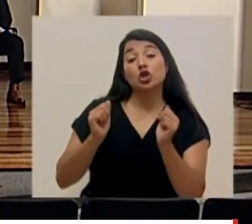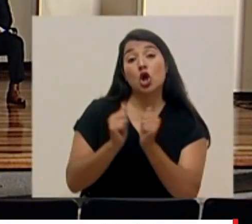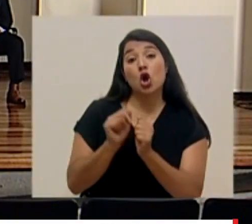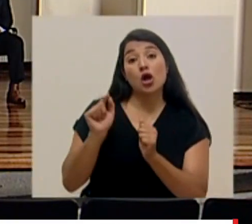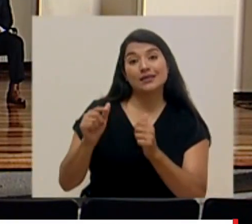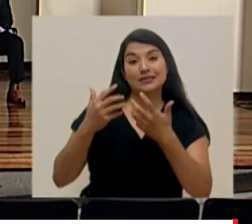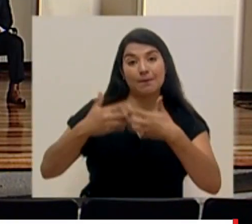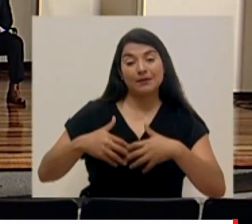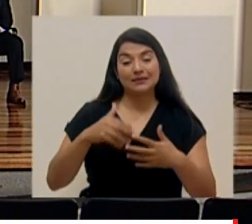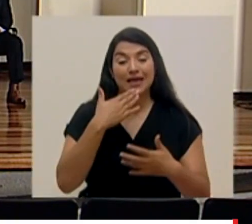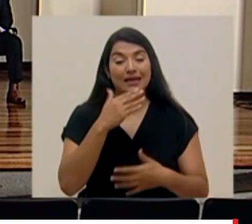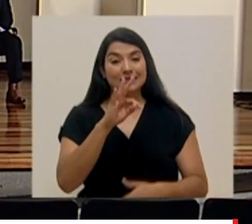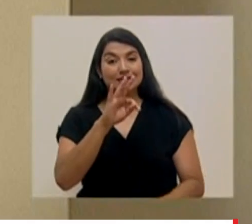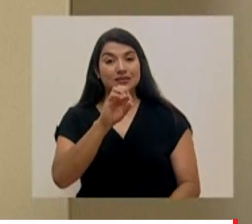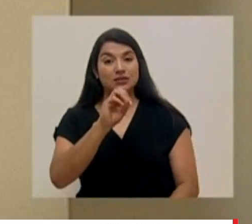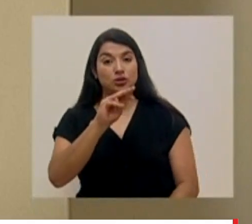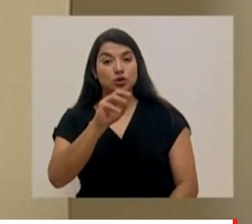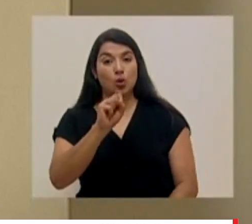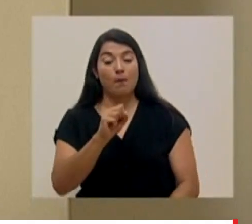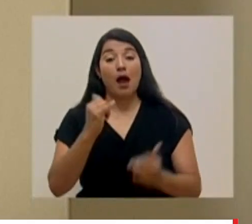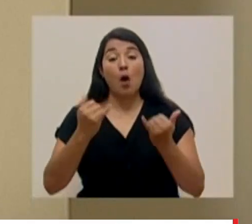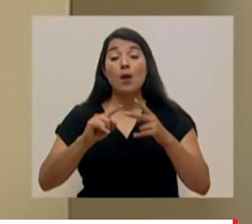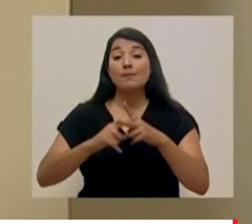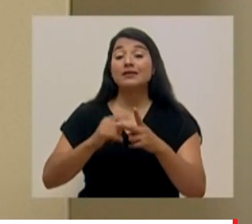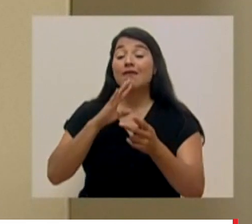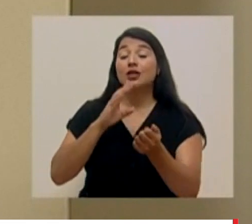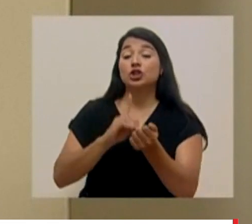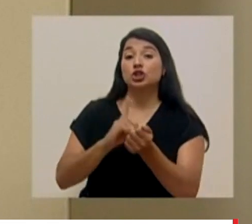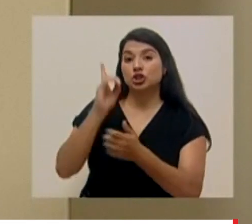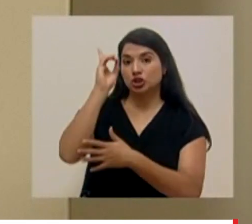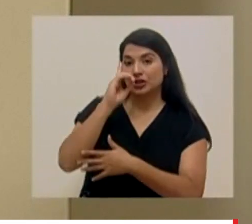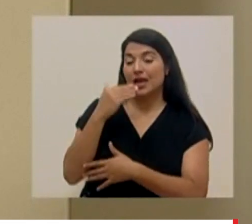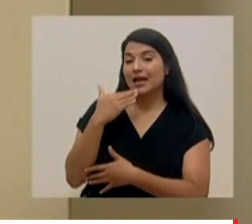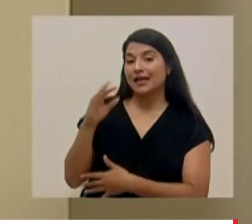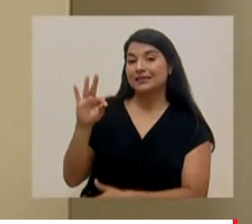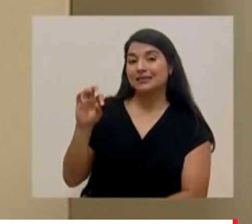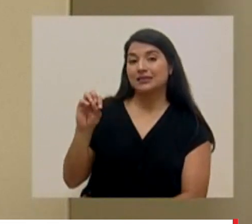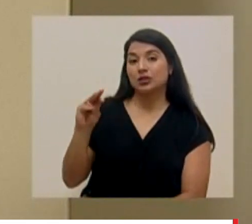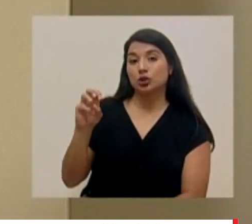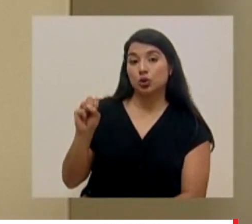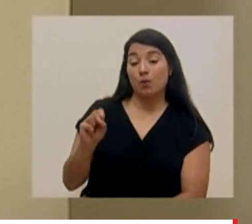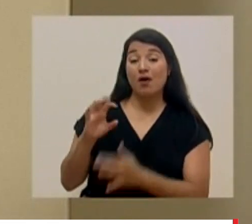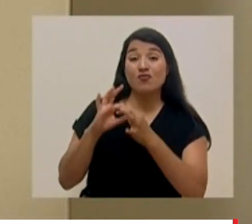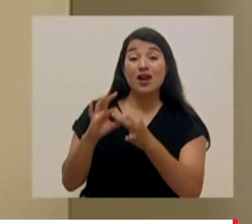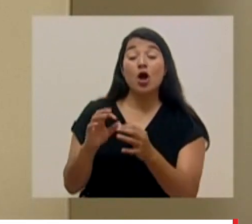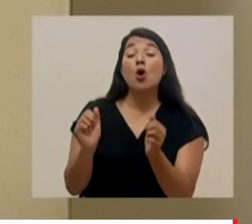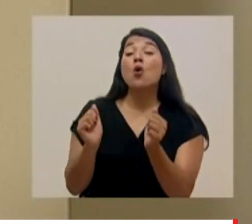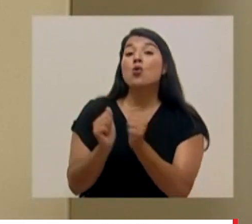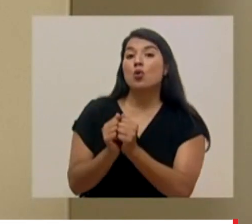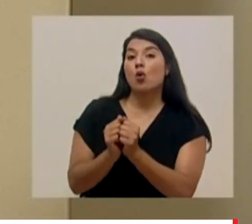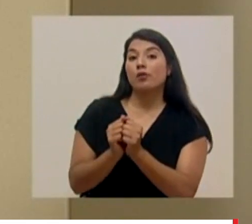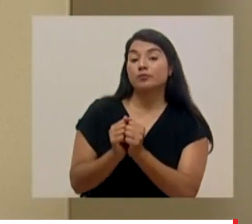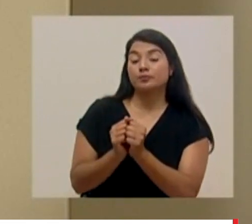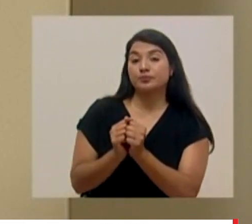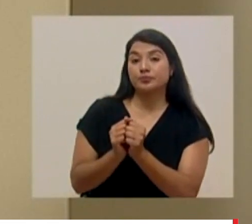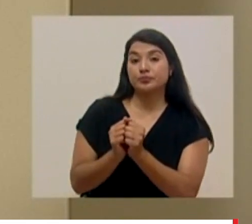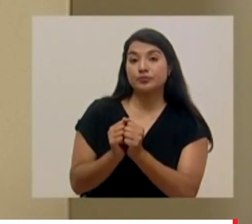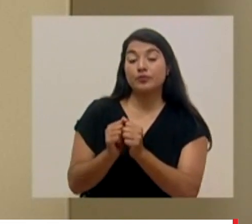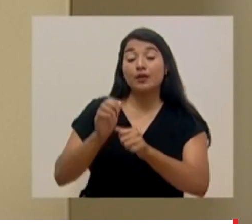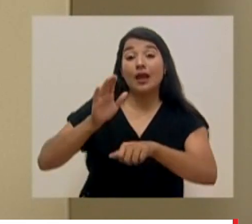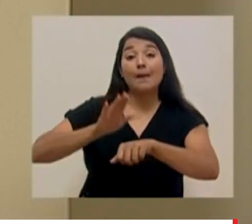Ministro de Salud, don Daniel Salas. Sí, muchas gracias, don Tomás. Con respecto al primer punto, el uso en sí de la unidad de transporte